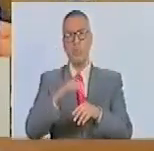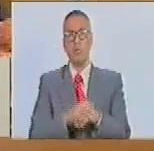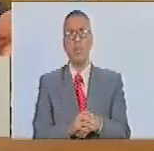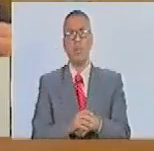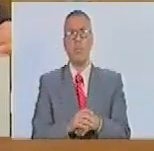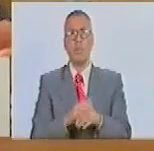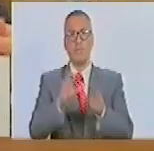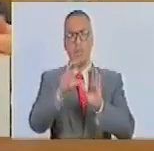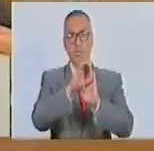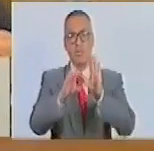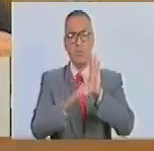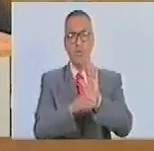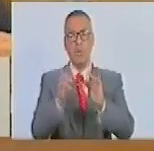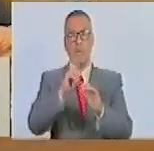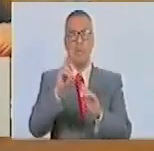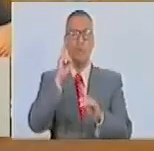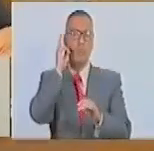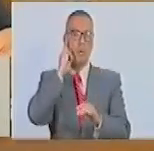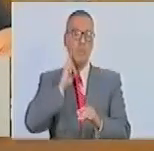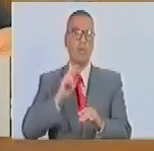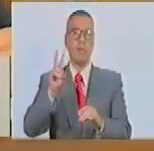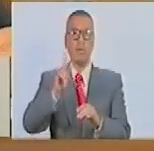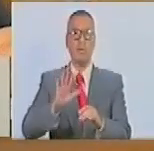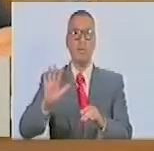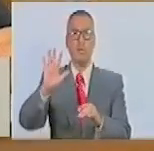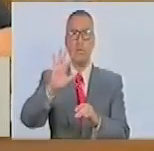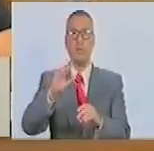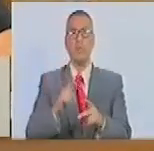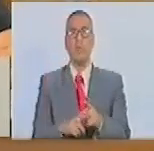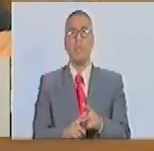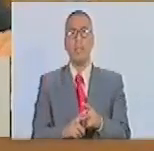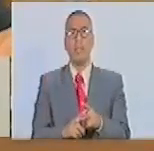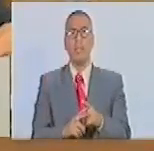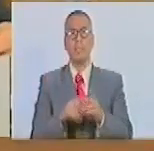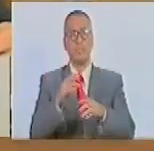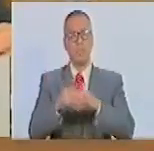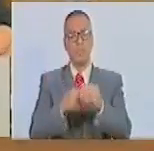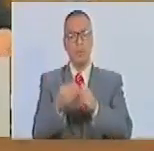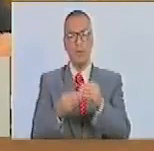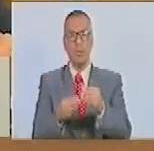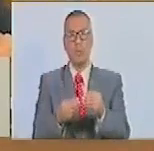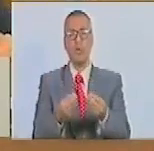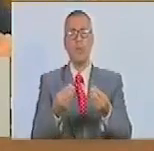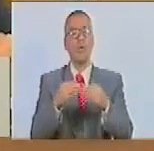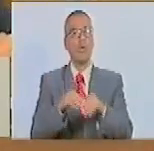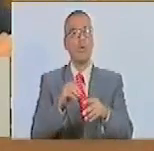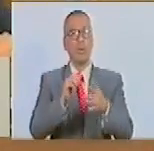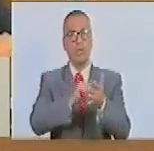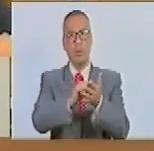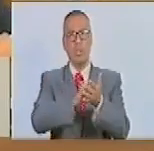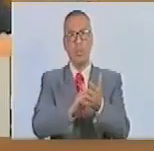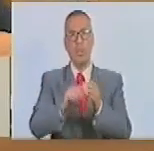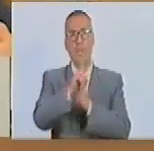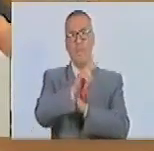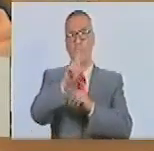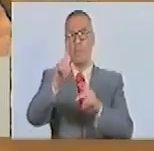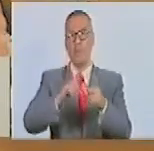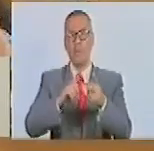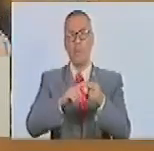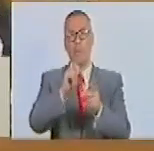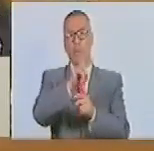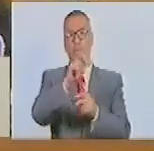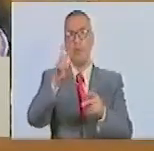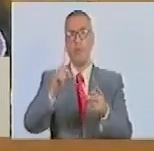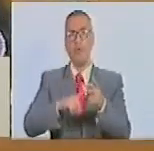295 de la Constitución de la República Bolivariana de Venezuela, en concordancia con los artículos 21 y